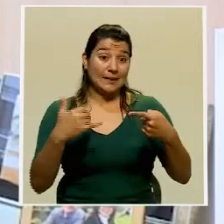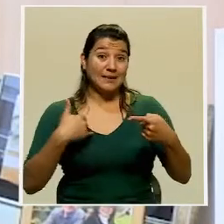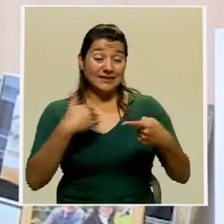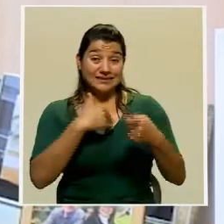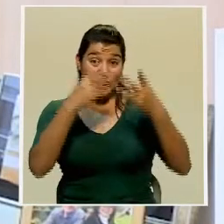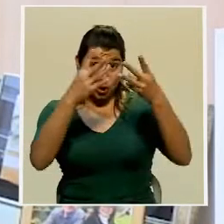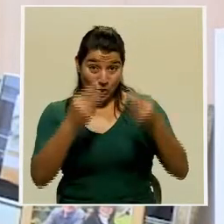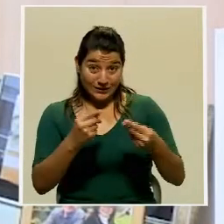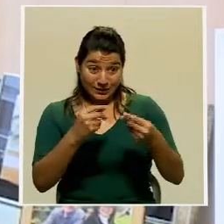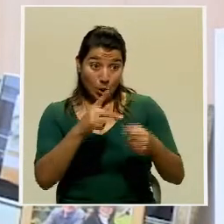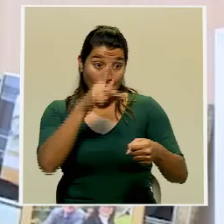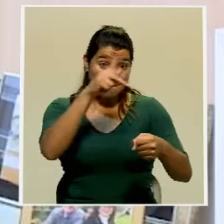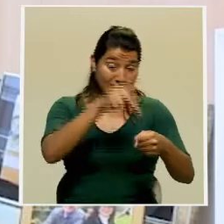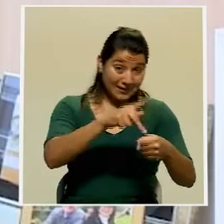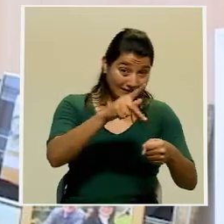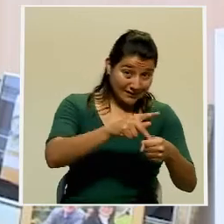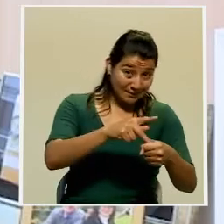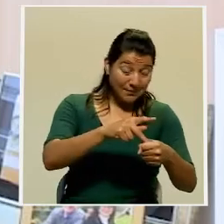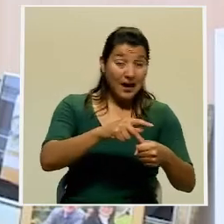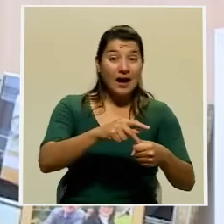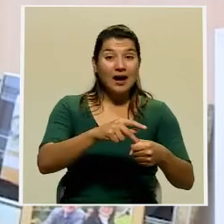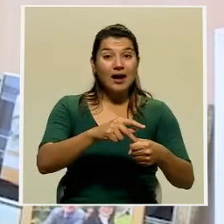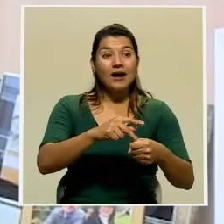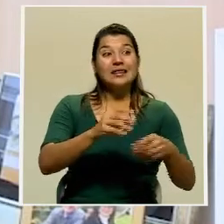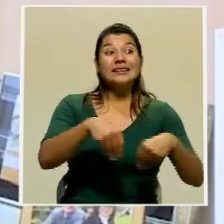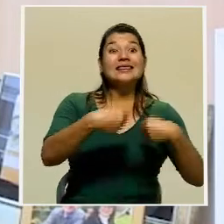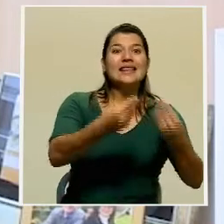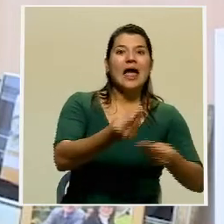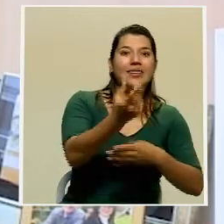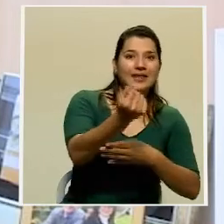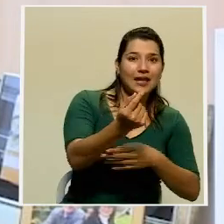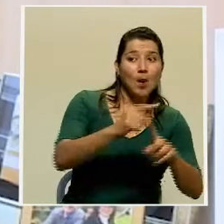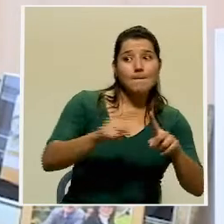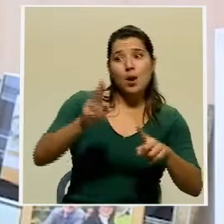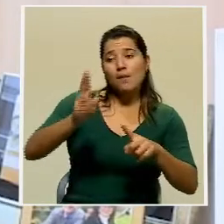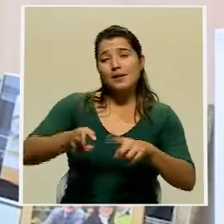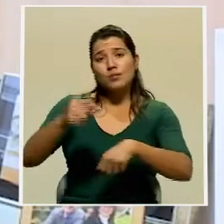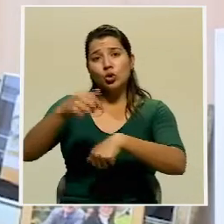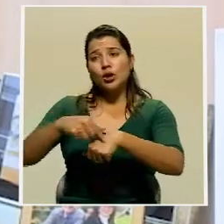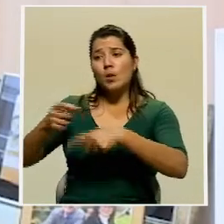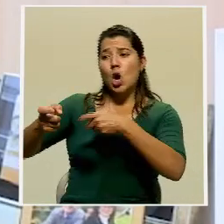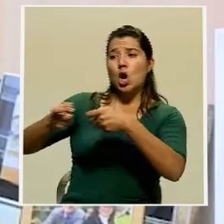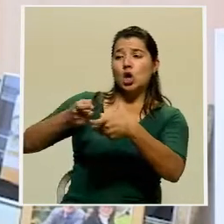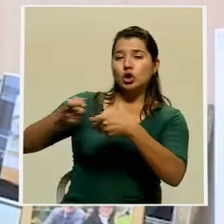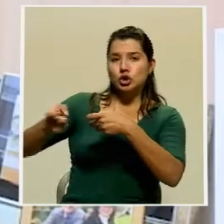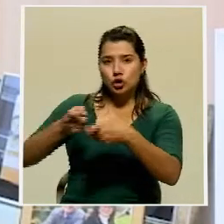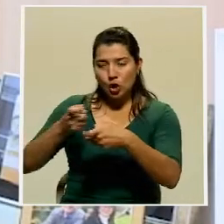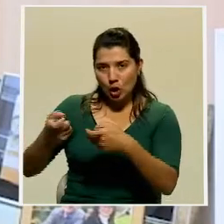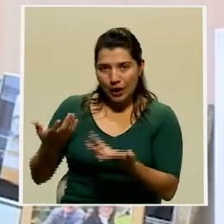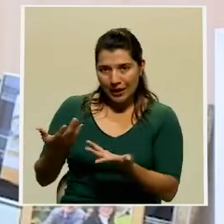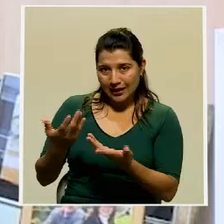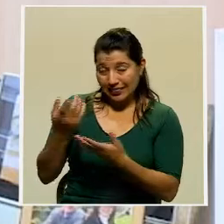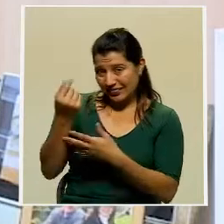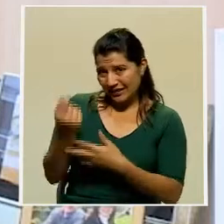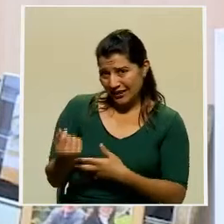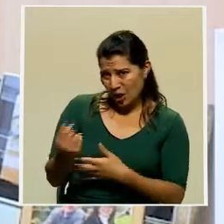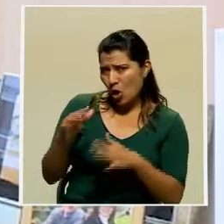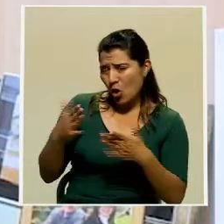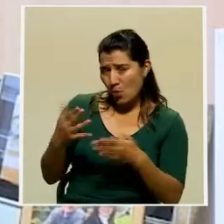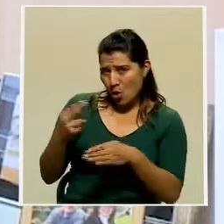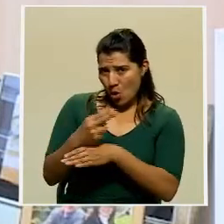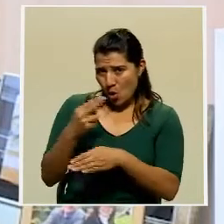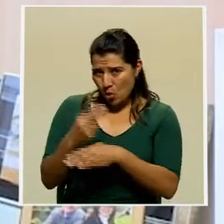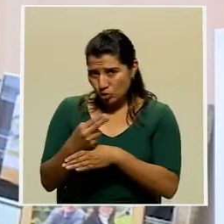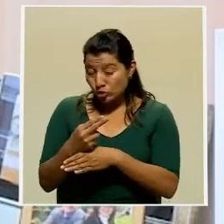los recursos y al mismo tiempo administrando o velando, digamos, por la salud financiera del país, o si realmente